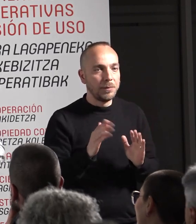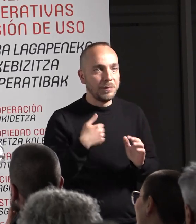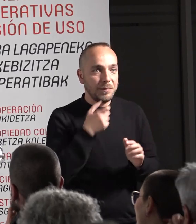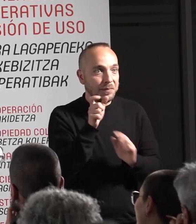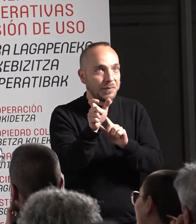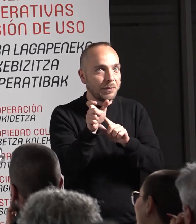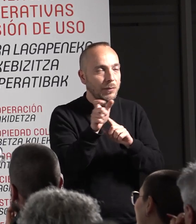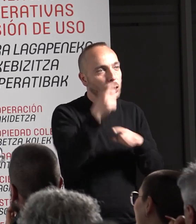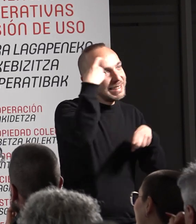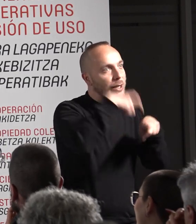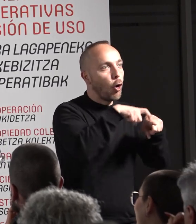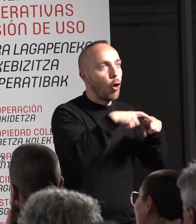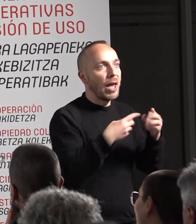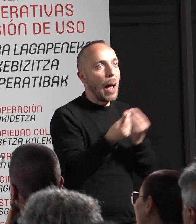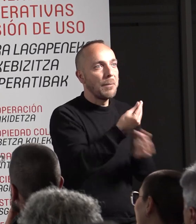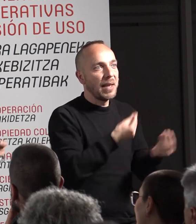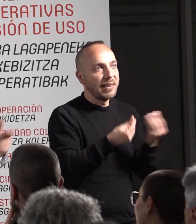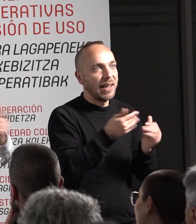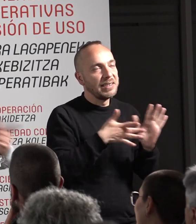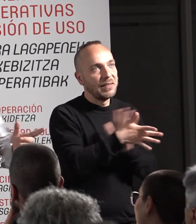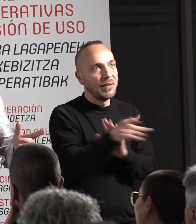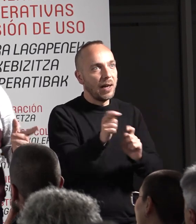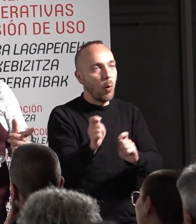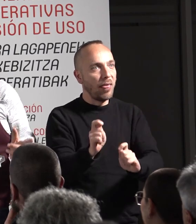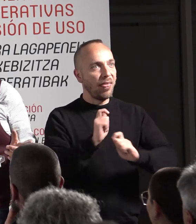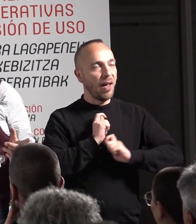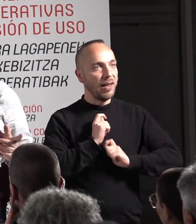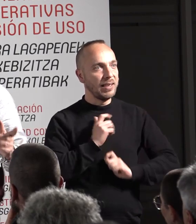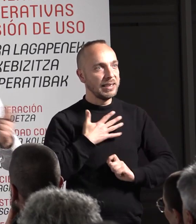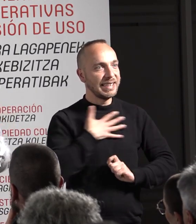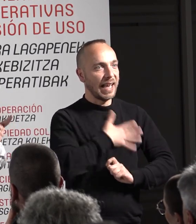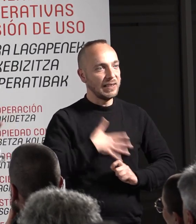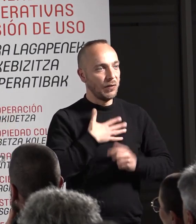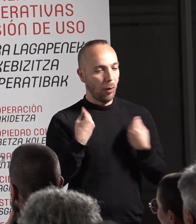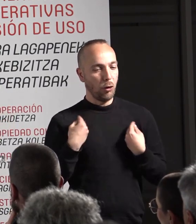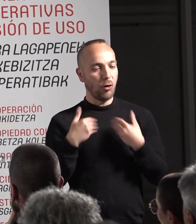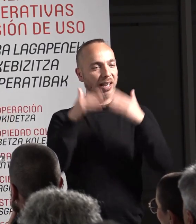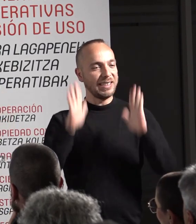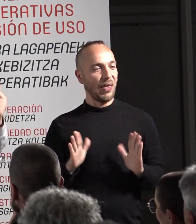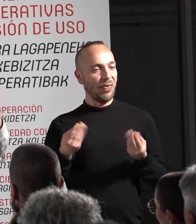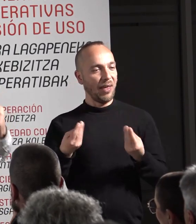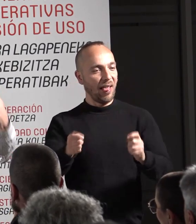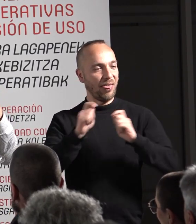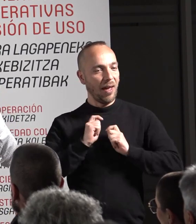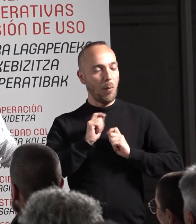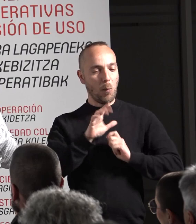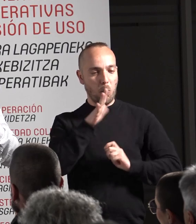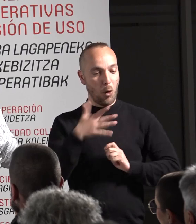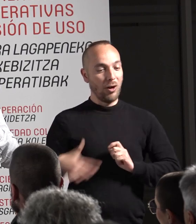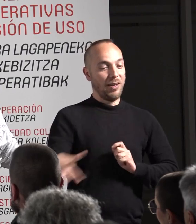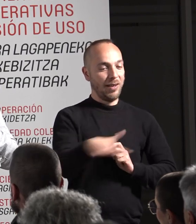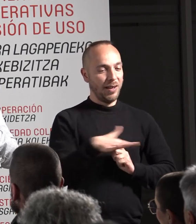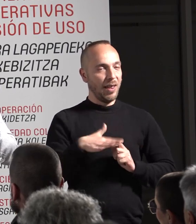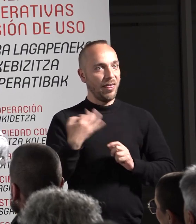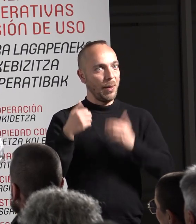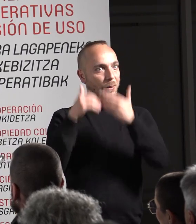ambiental se considera que produce satisfacción residencial. ¿Por qué? Porque tenemos que estar reconciliados con nuestra